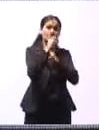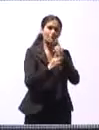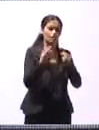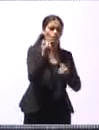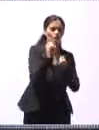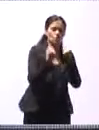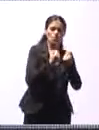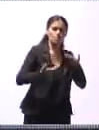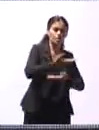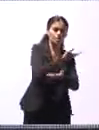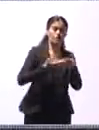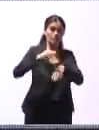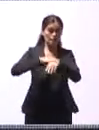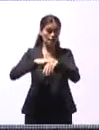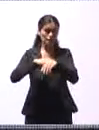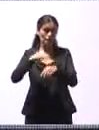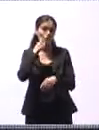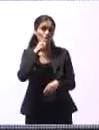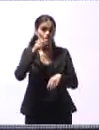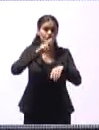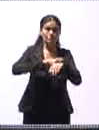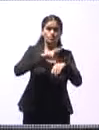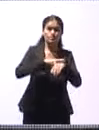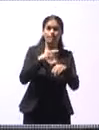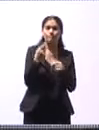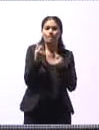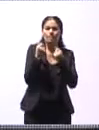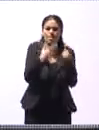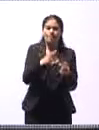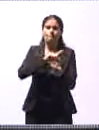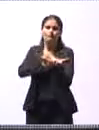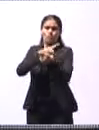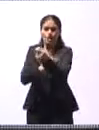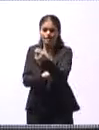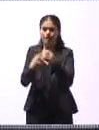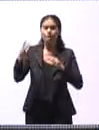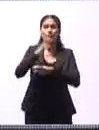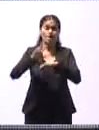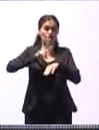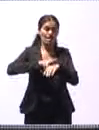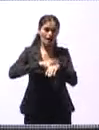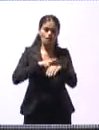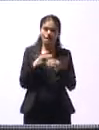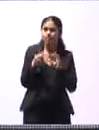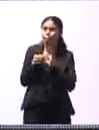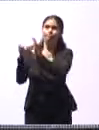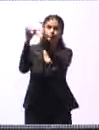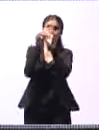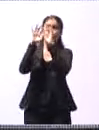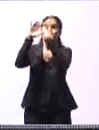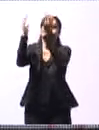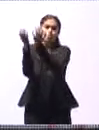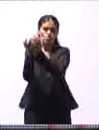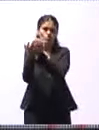económico nacional, liderado por el Ministerio de Hacienda, fortalecerá el comercio y la inserción inteligente de Paraguay en el mundo como una